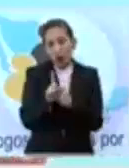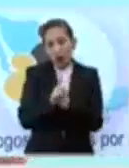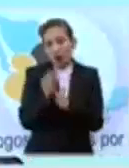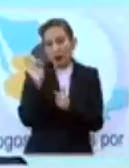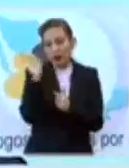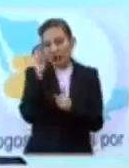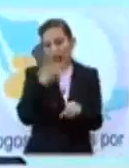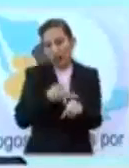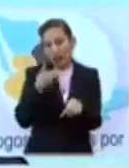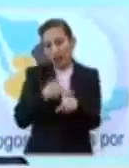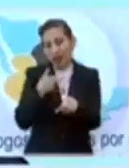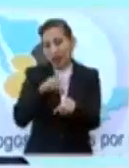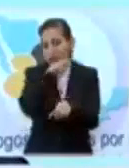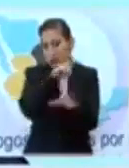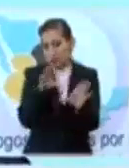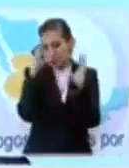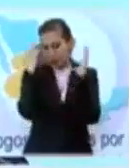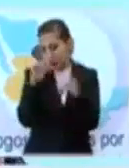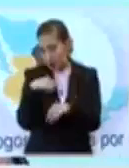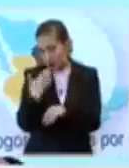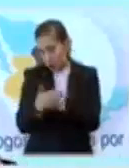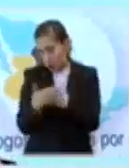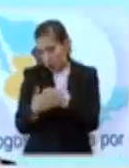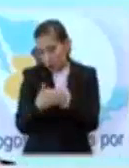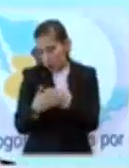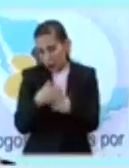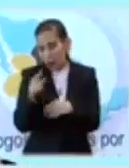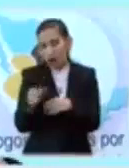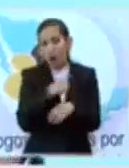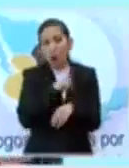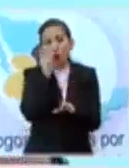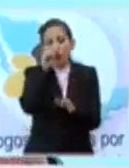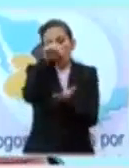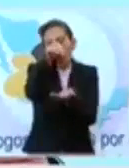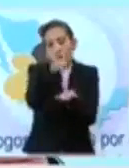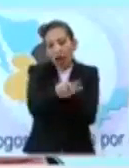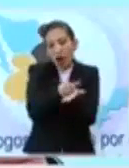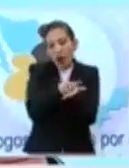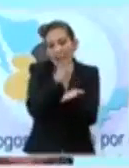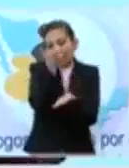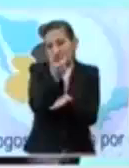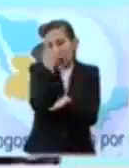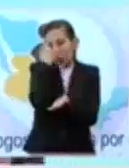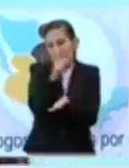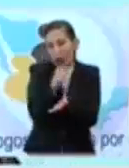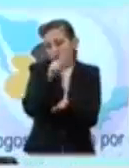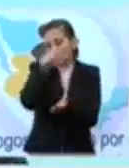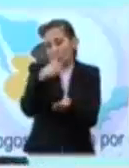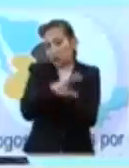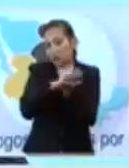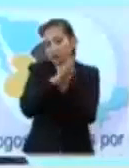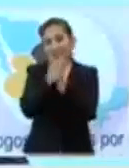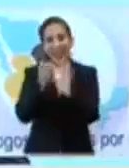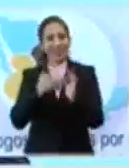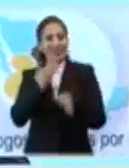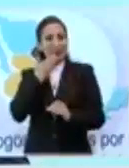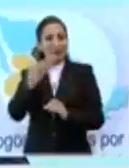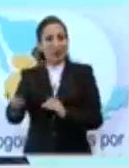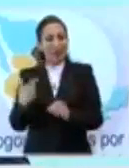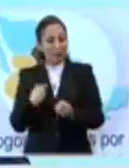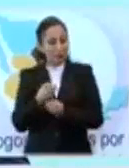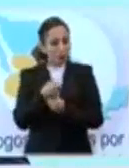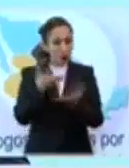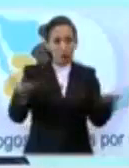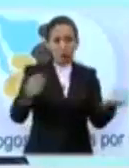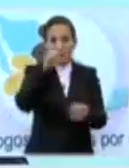a resolver de manera muy rápida y que pues simplemente habría que contraer el gasto para que cuando se reanudara el crecimiento se pudiera nuevamente expandir bajo